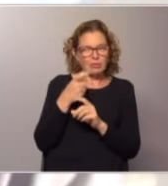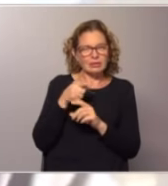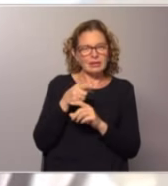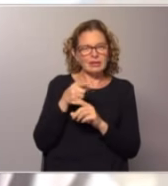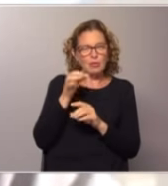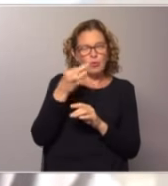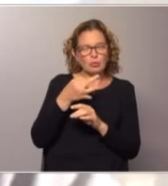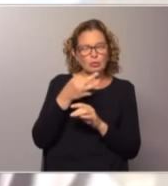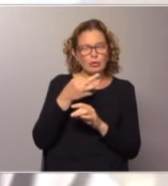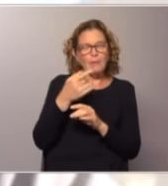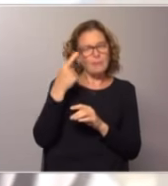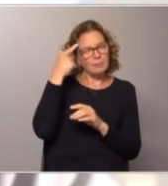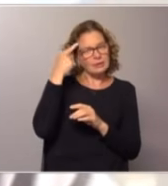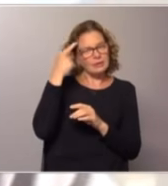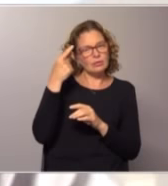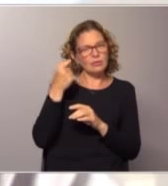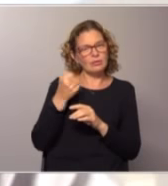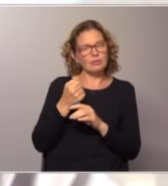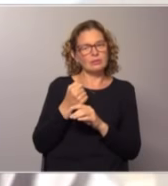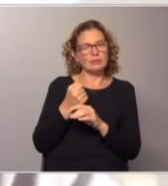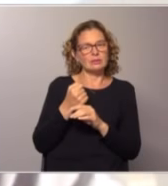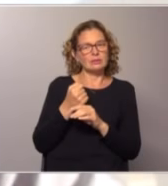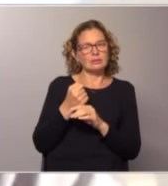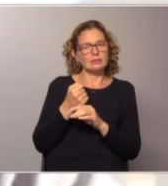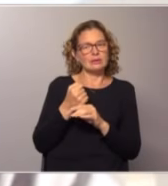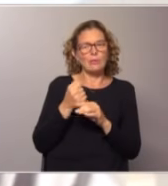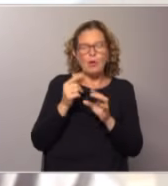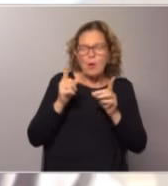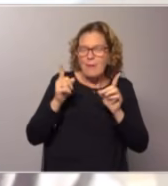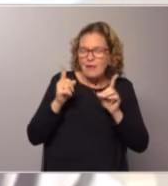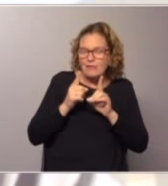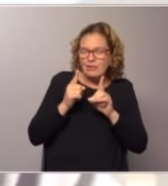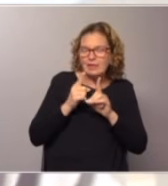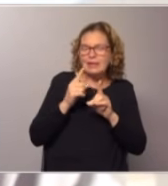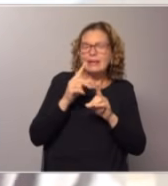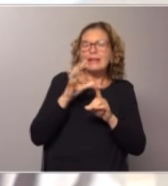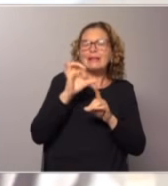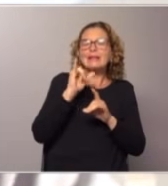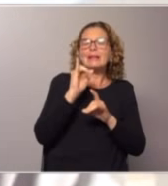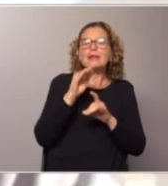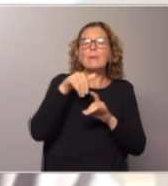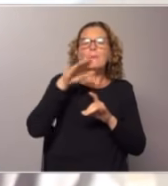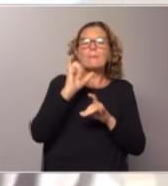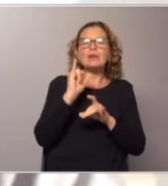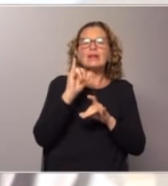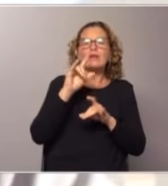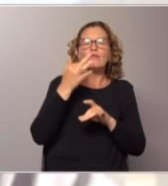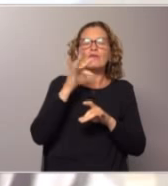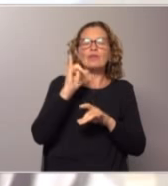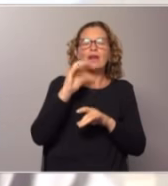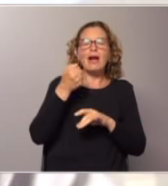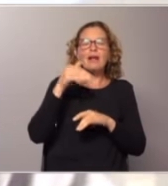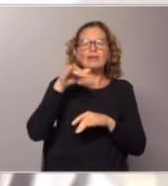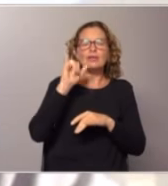concreto creo que él la simplificación no es suficientemente señalada como